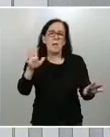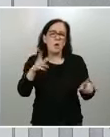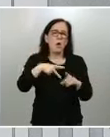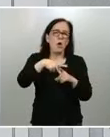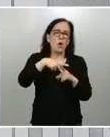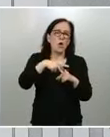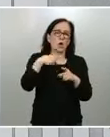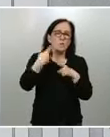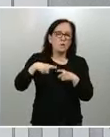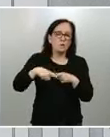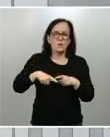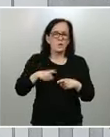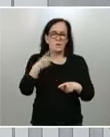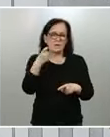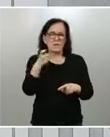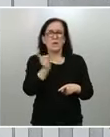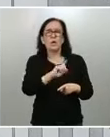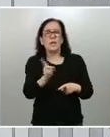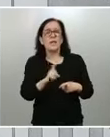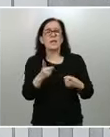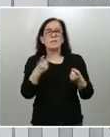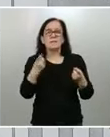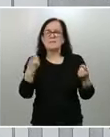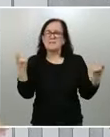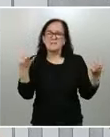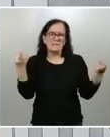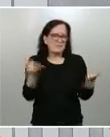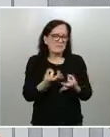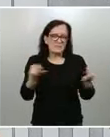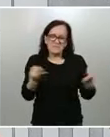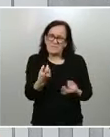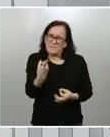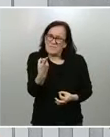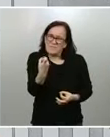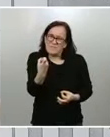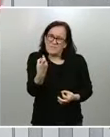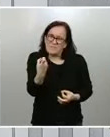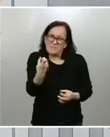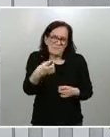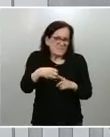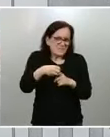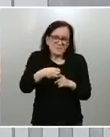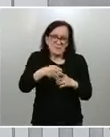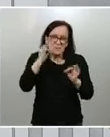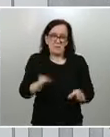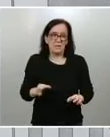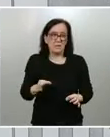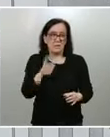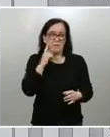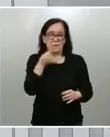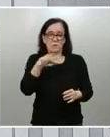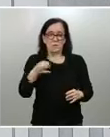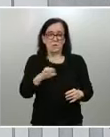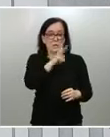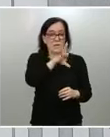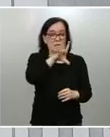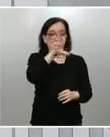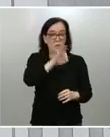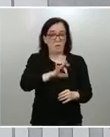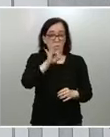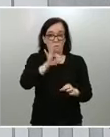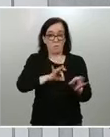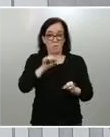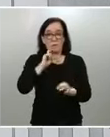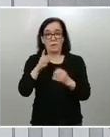no que es necesario es imprescindible repito ha funcionado eficazmente 35 por ciento 0 16 por ciento y es